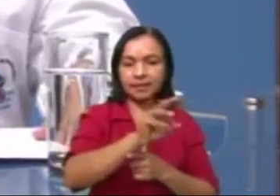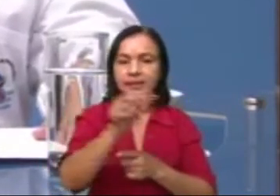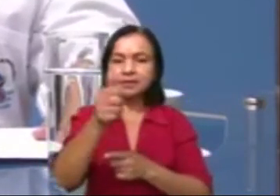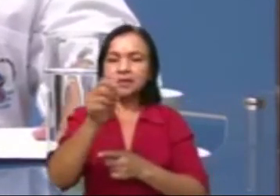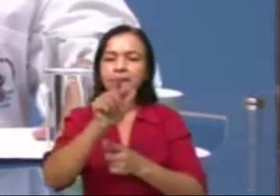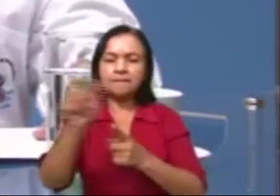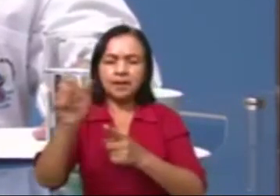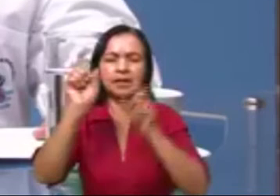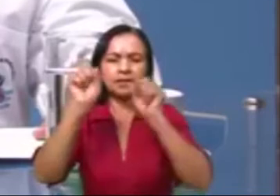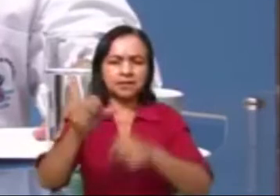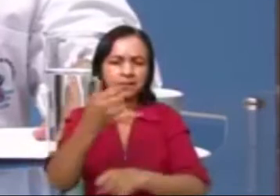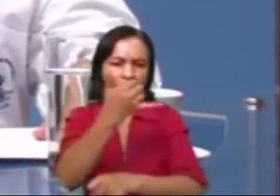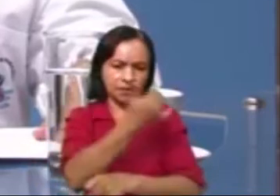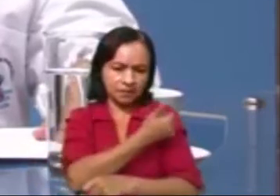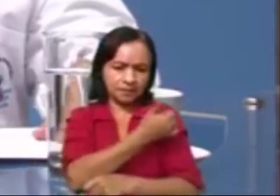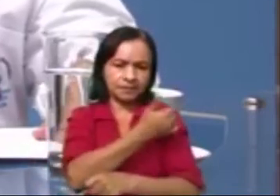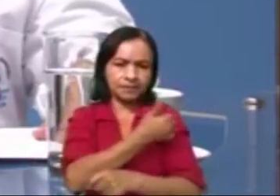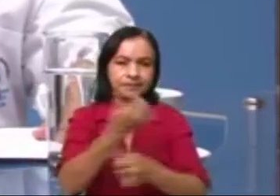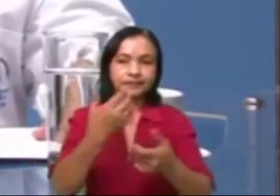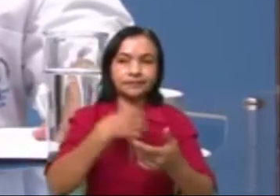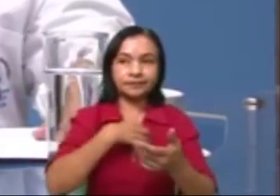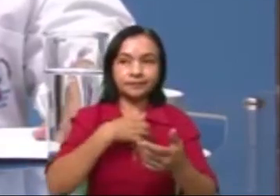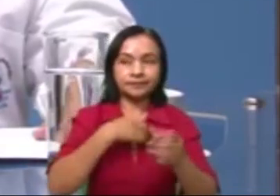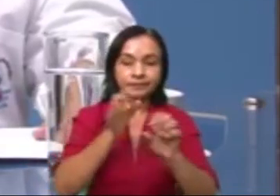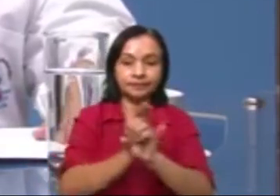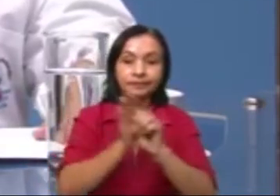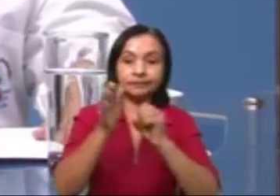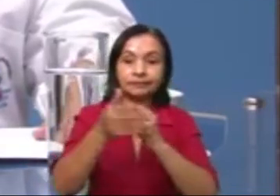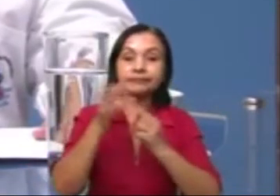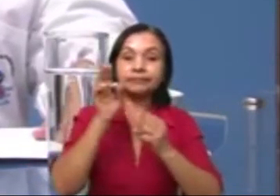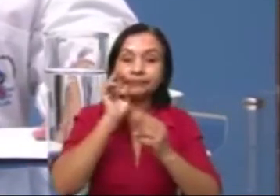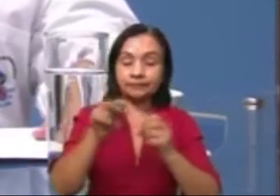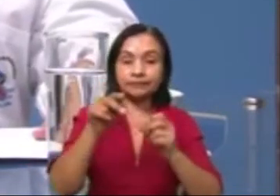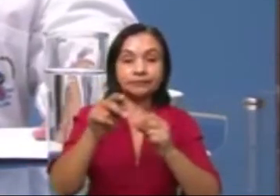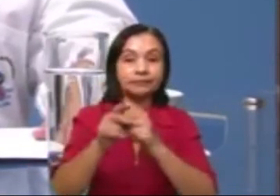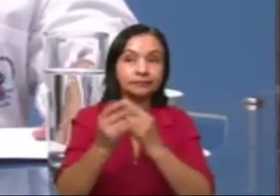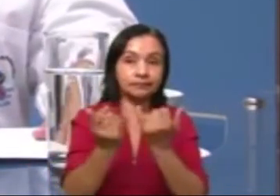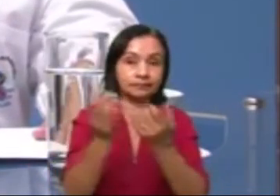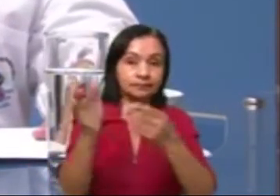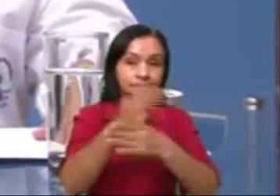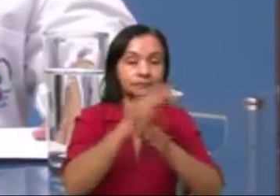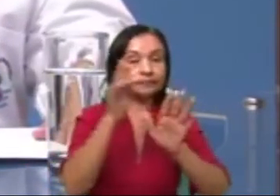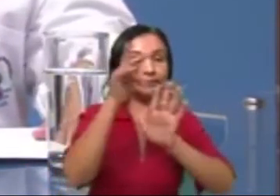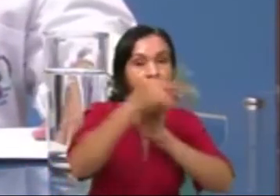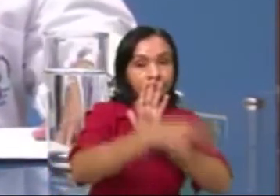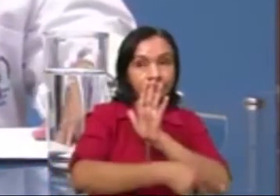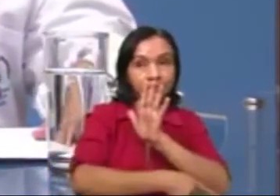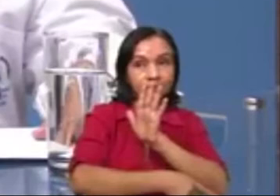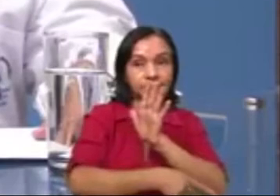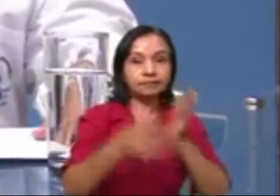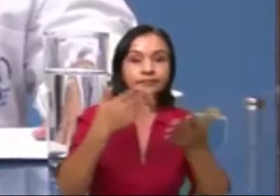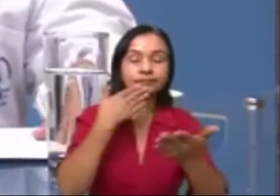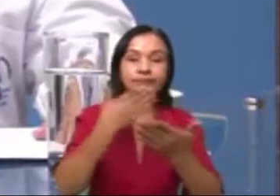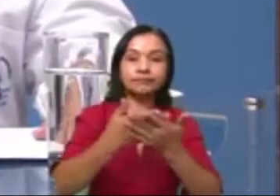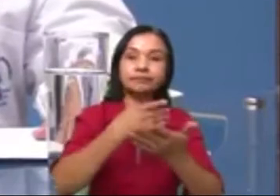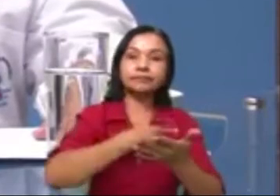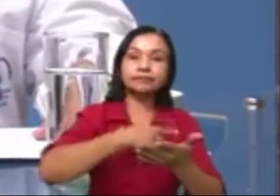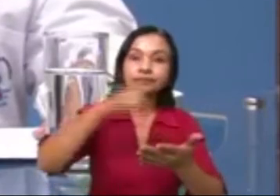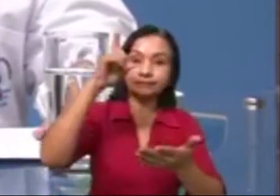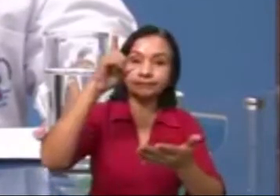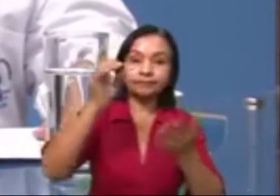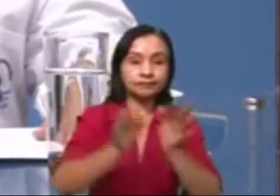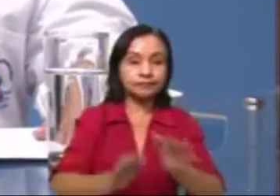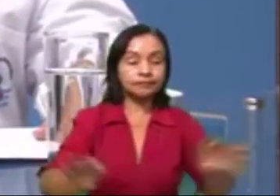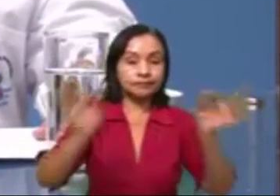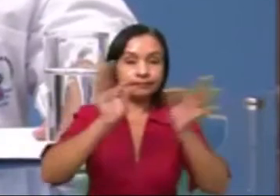3 y 6 meses ese refuerzo en base a la situación epidemiológica que se esté presentando en los diferentes países. Y gracias a Dios, ¿no?, y al esfuerzo y a la prioridad de